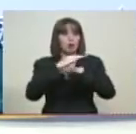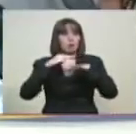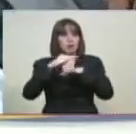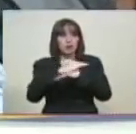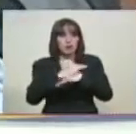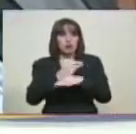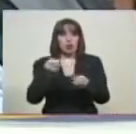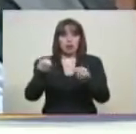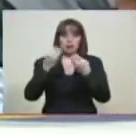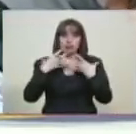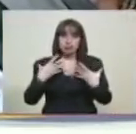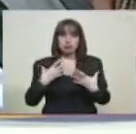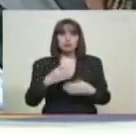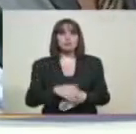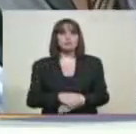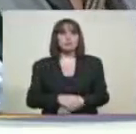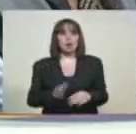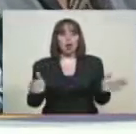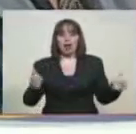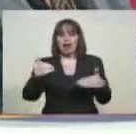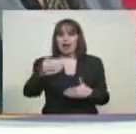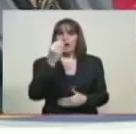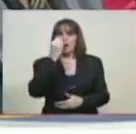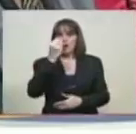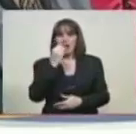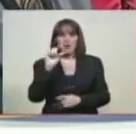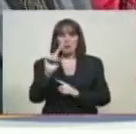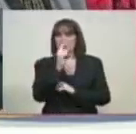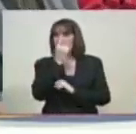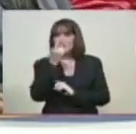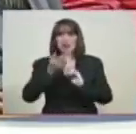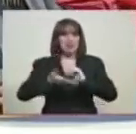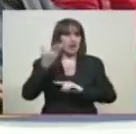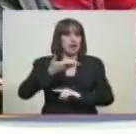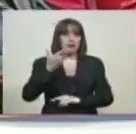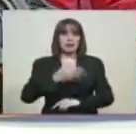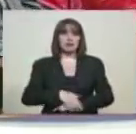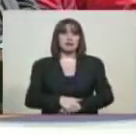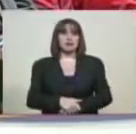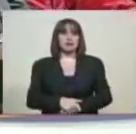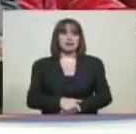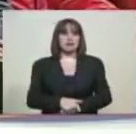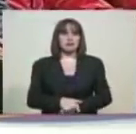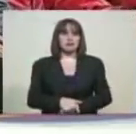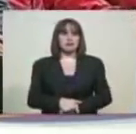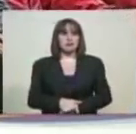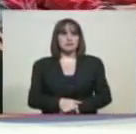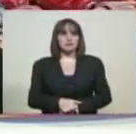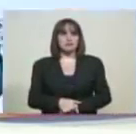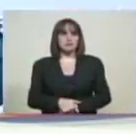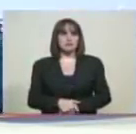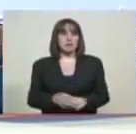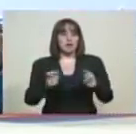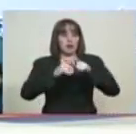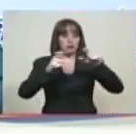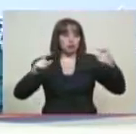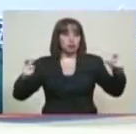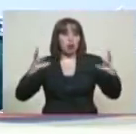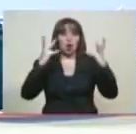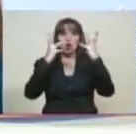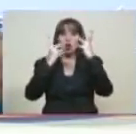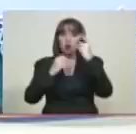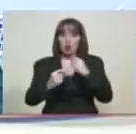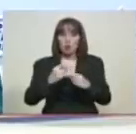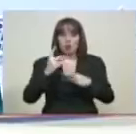abastecimiento los caps es la prioridad no hay más prioridad que los platos para ampliar el número de productos